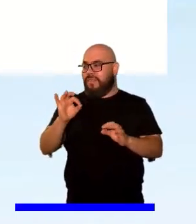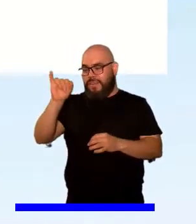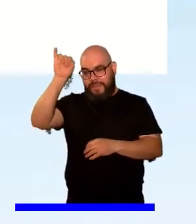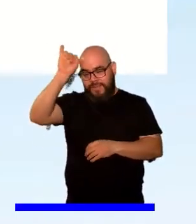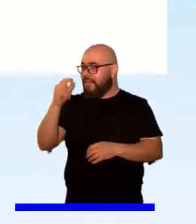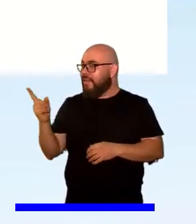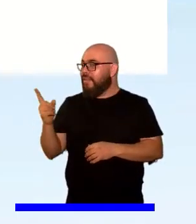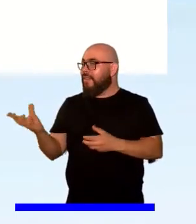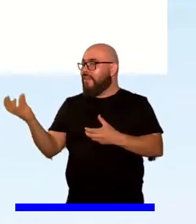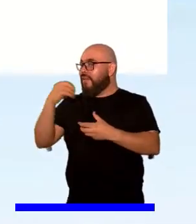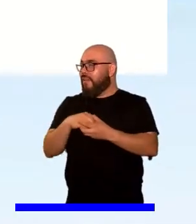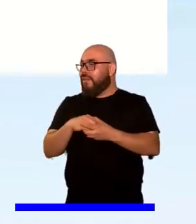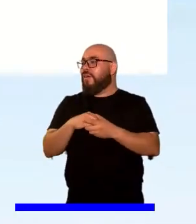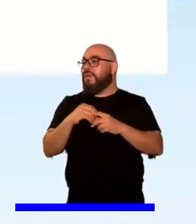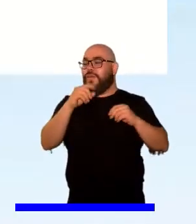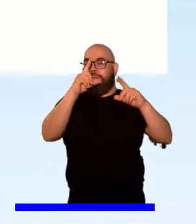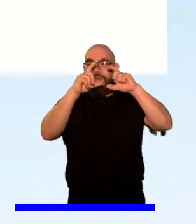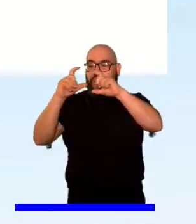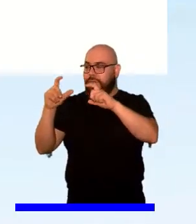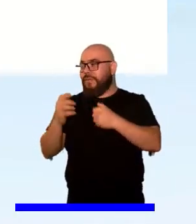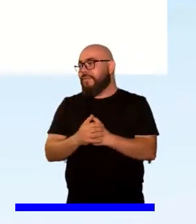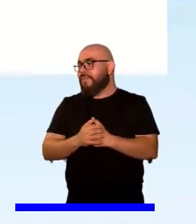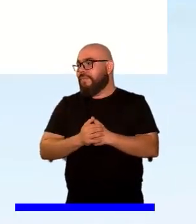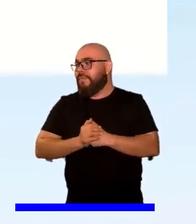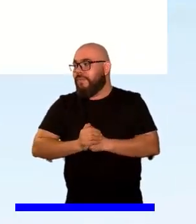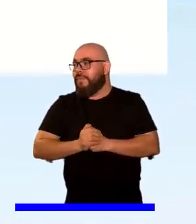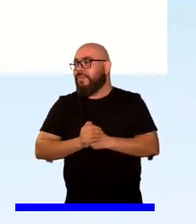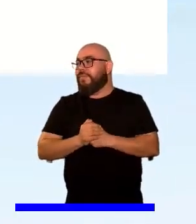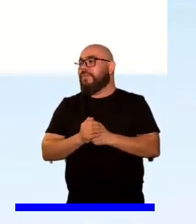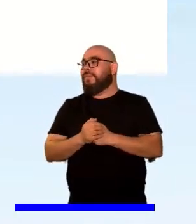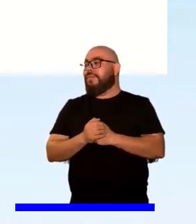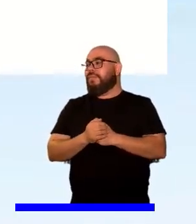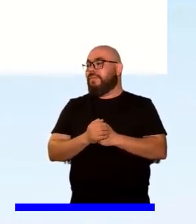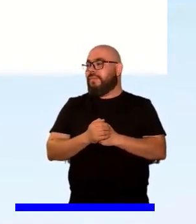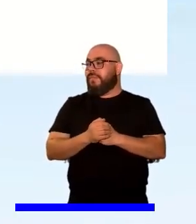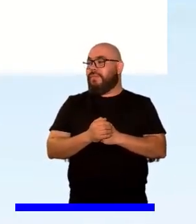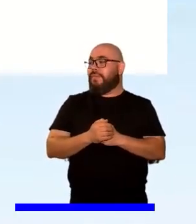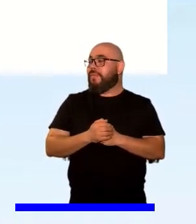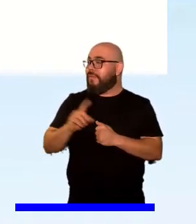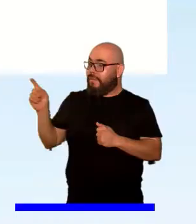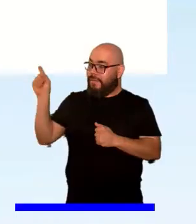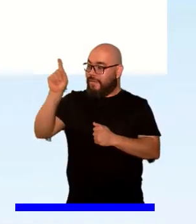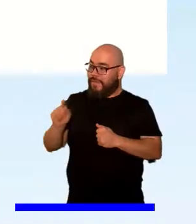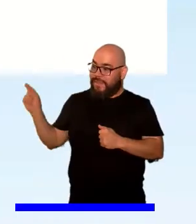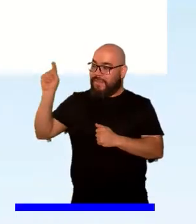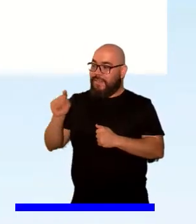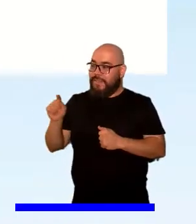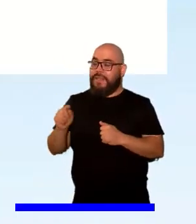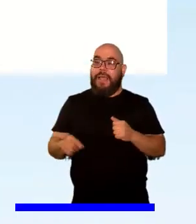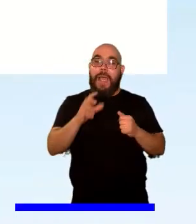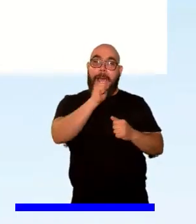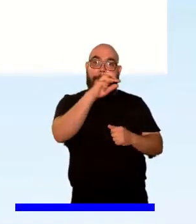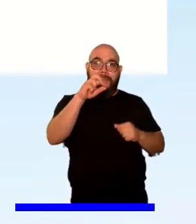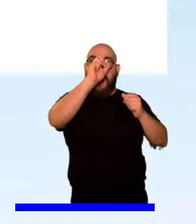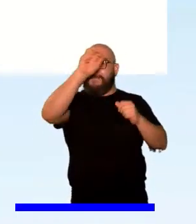Porque esa aplicación es Google Fotos. Pero ¿qué es lo importante de acá? Que estas 9 aplicaciones,